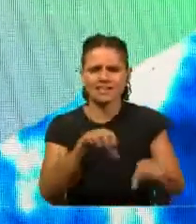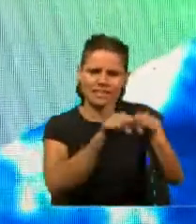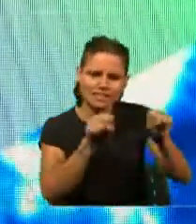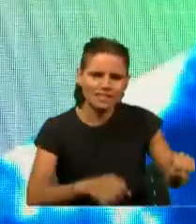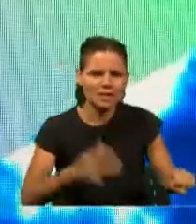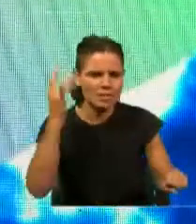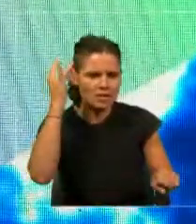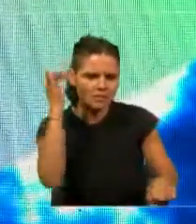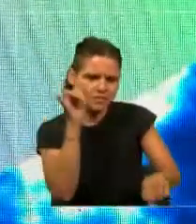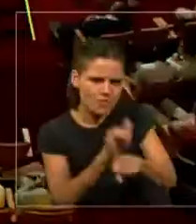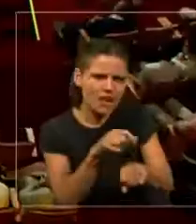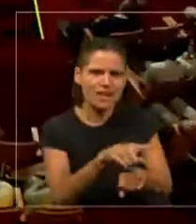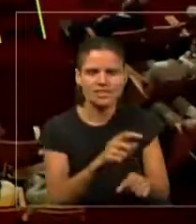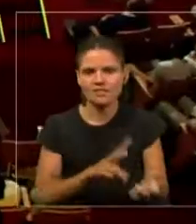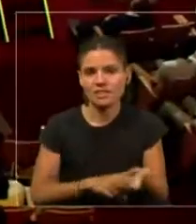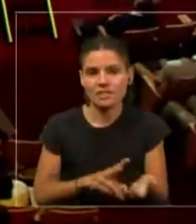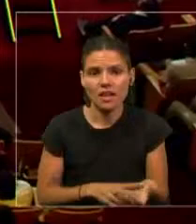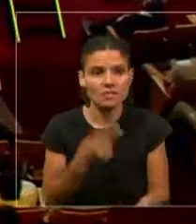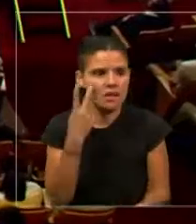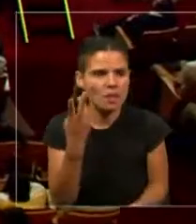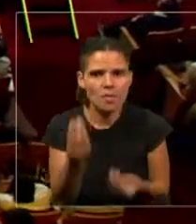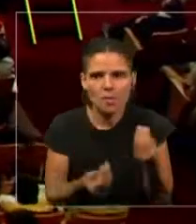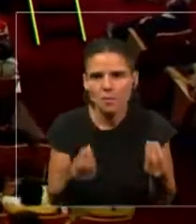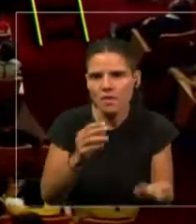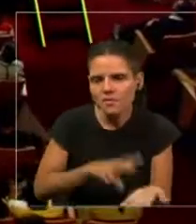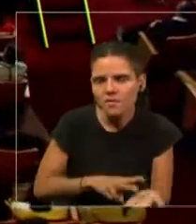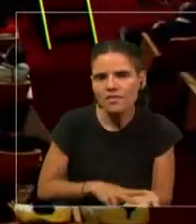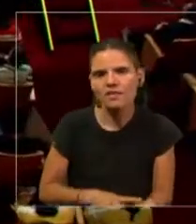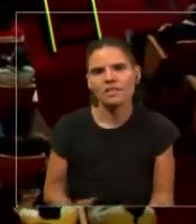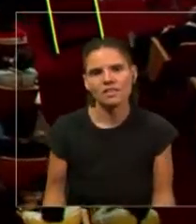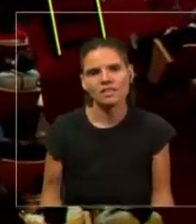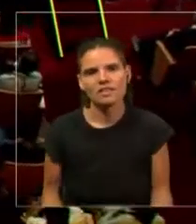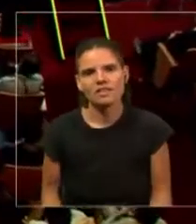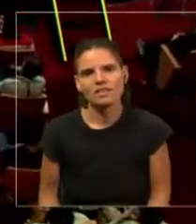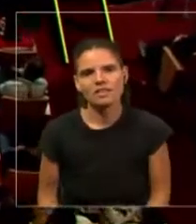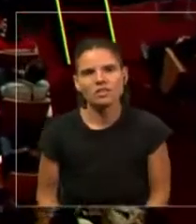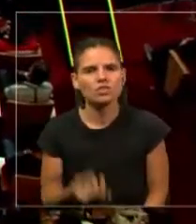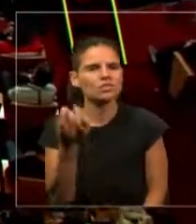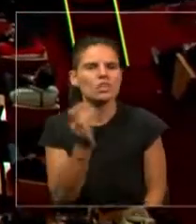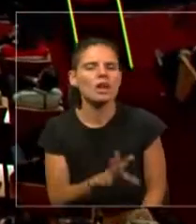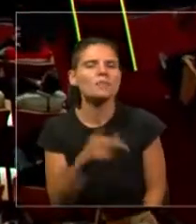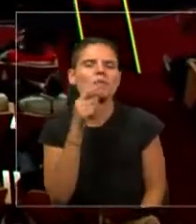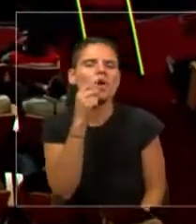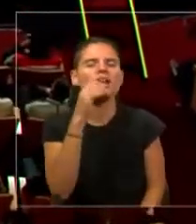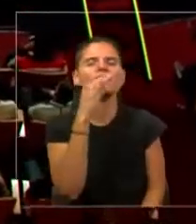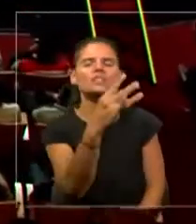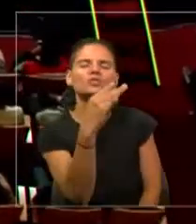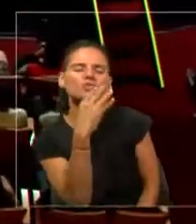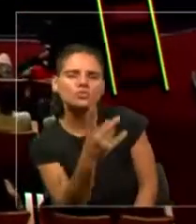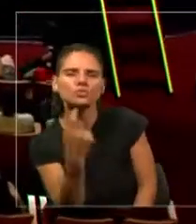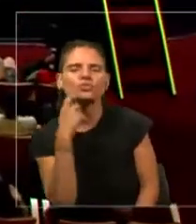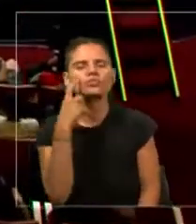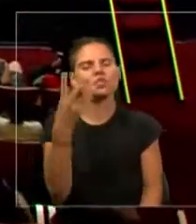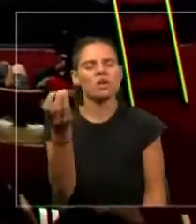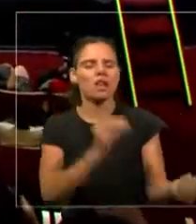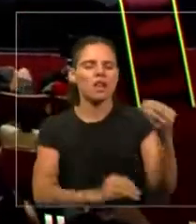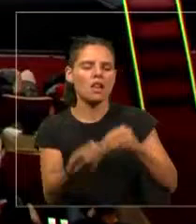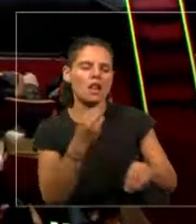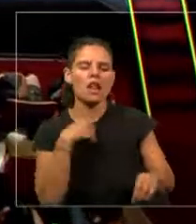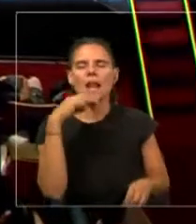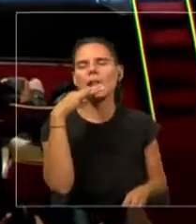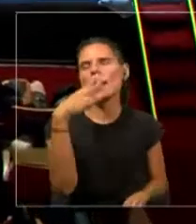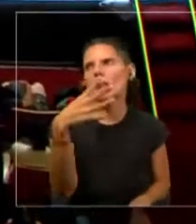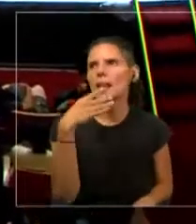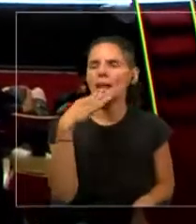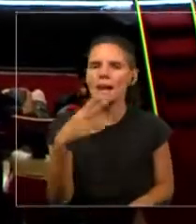realidad, veamos cómo ocurren las cosas, más allá de los discursos formateados y construidos para que nos